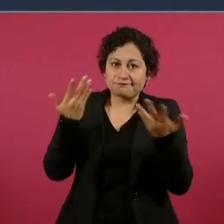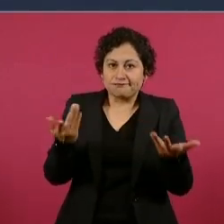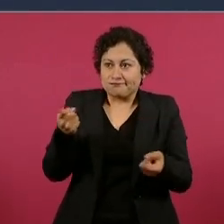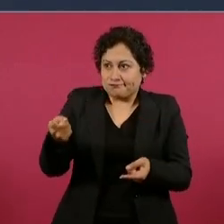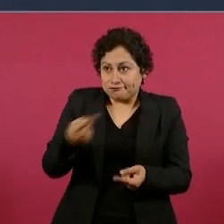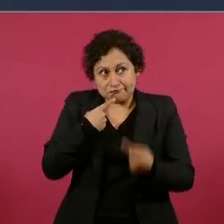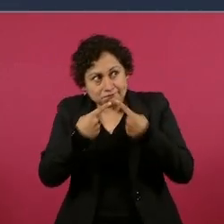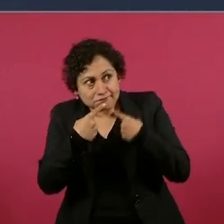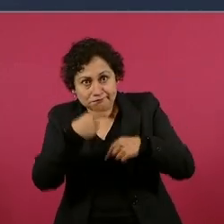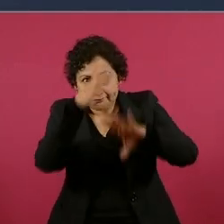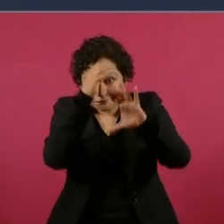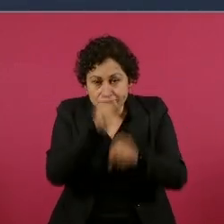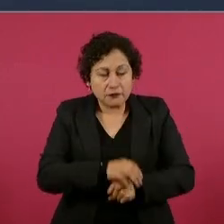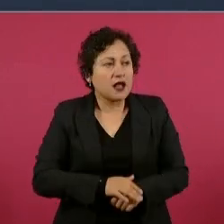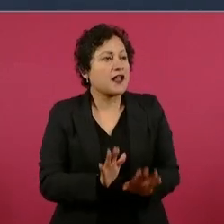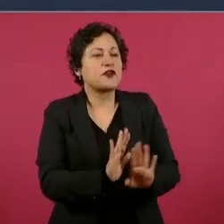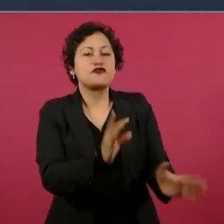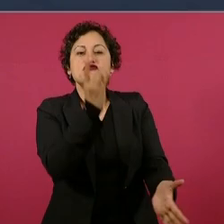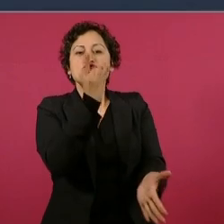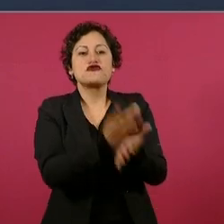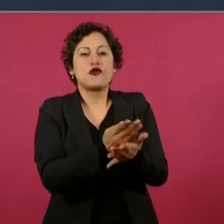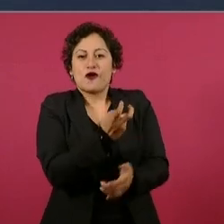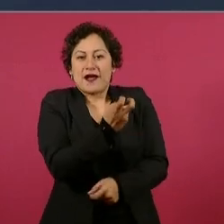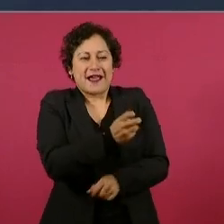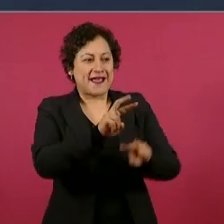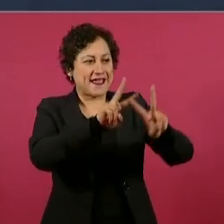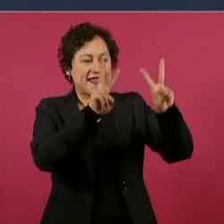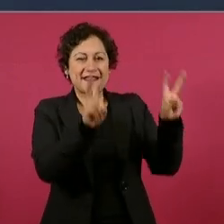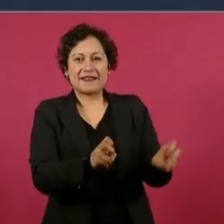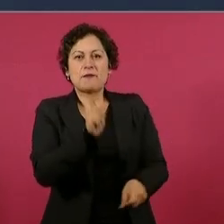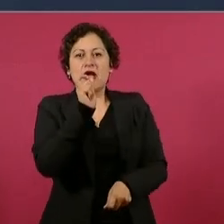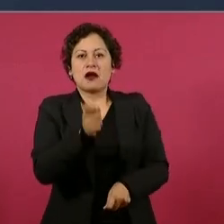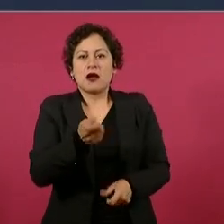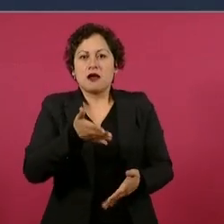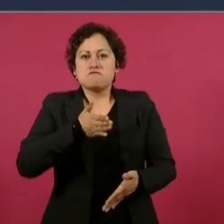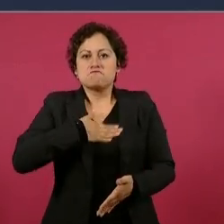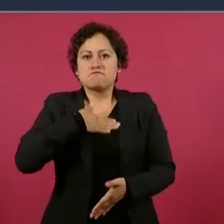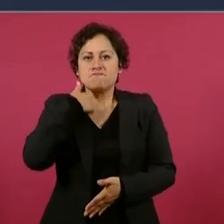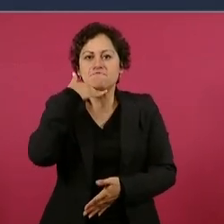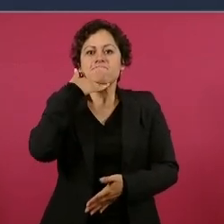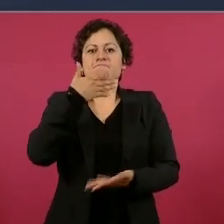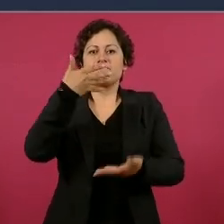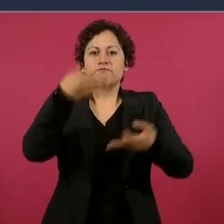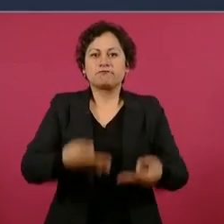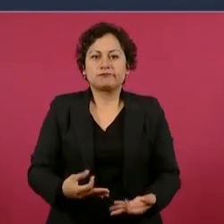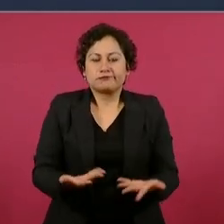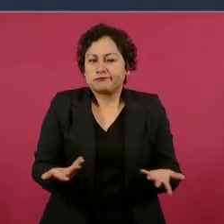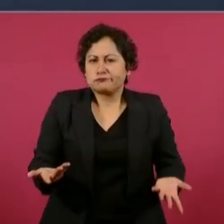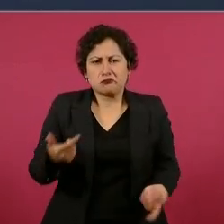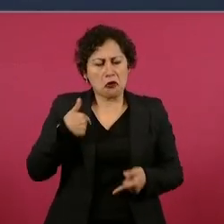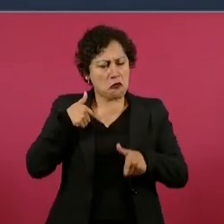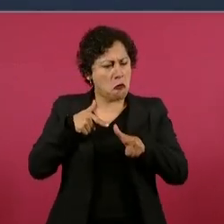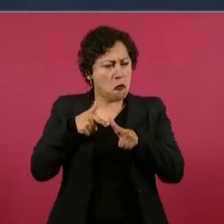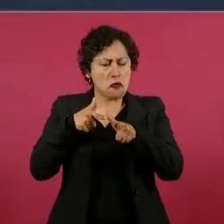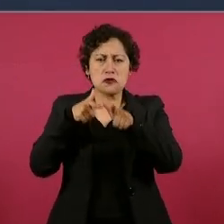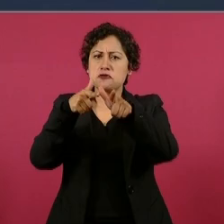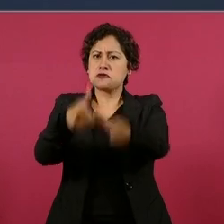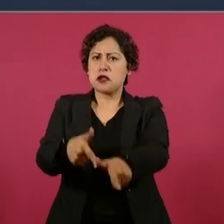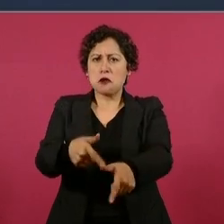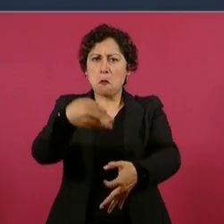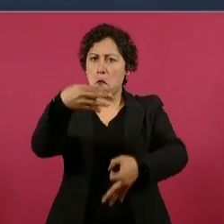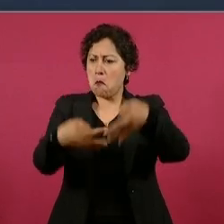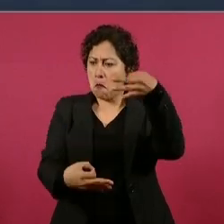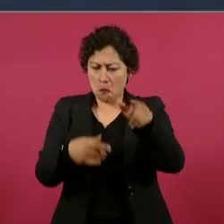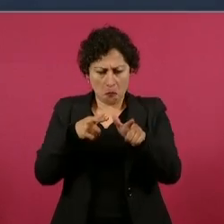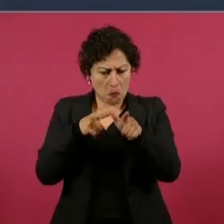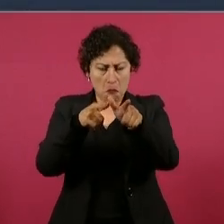negocian? No, en este caso no. Este es un asunto de principios, es un asunto de dignidad. Entonces, yo voy a seguir el procedimiento, lo estoy